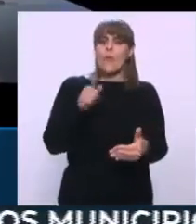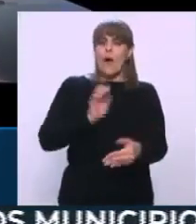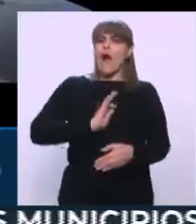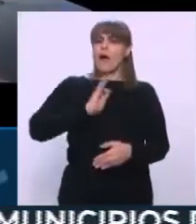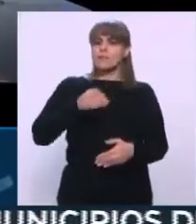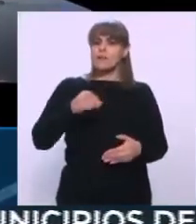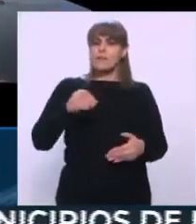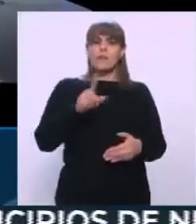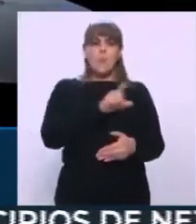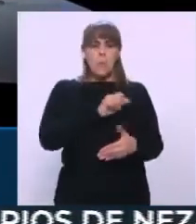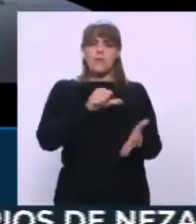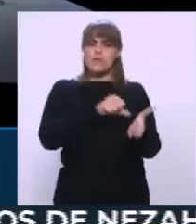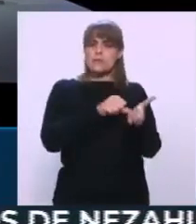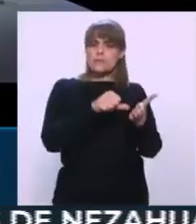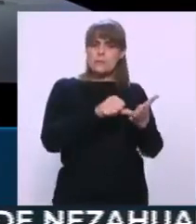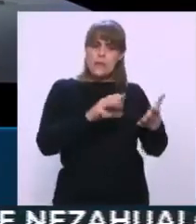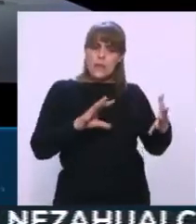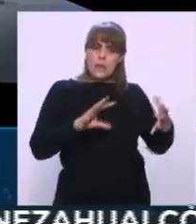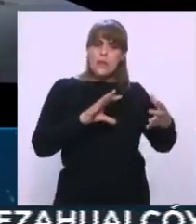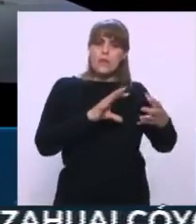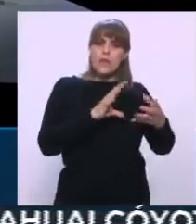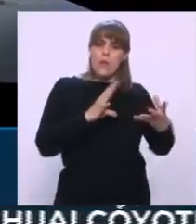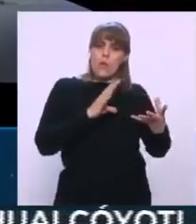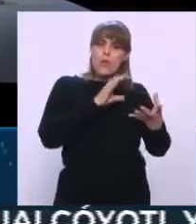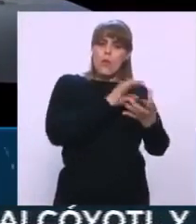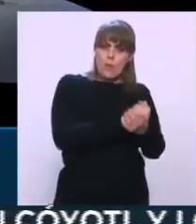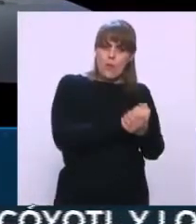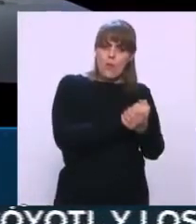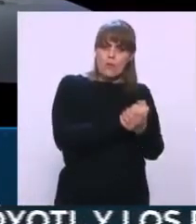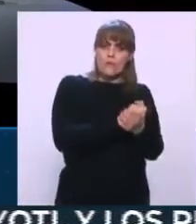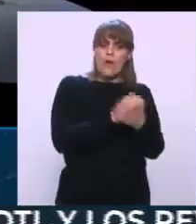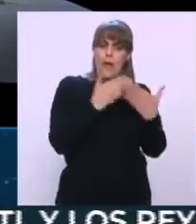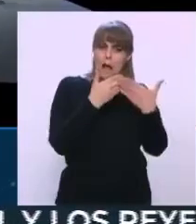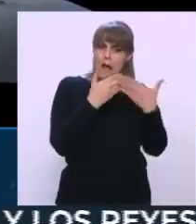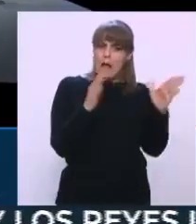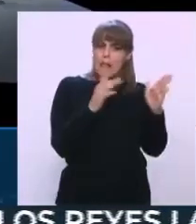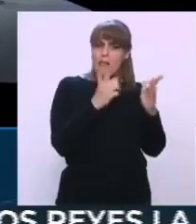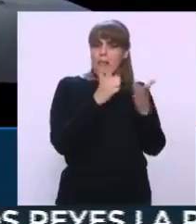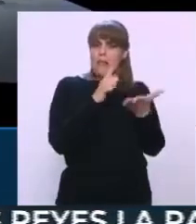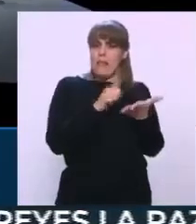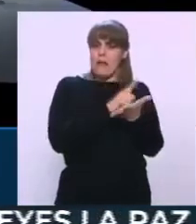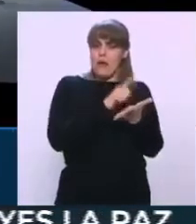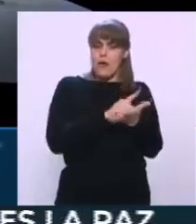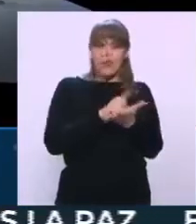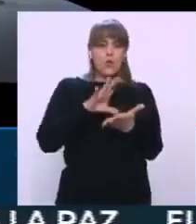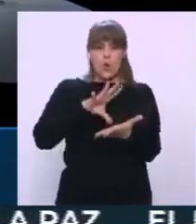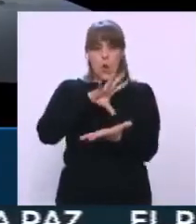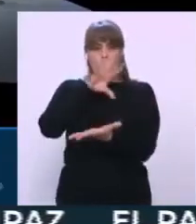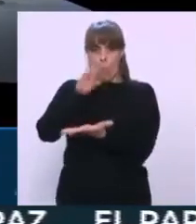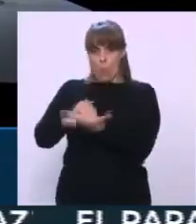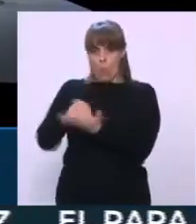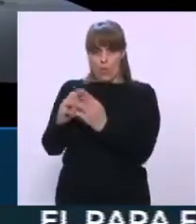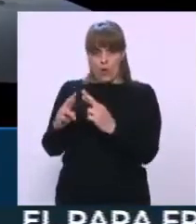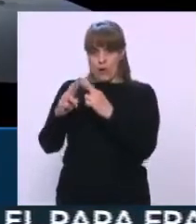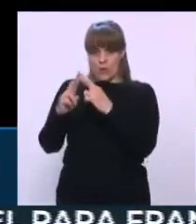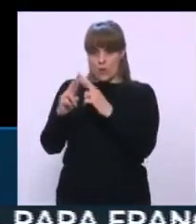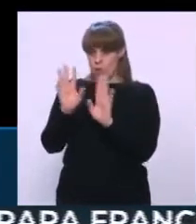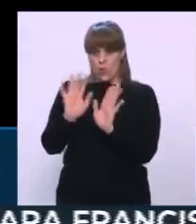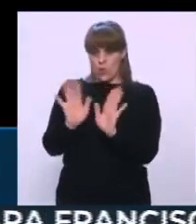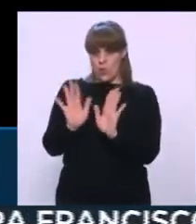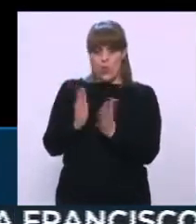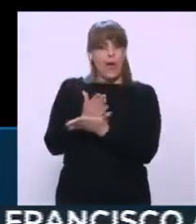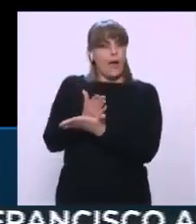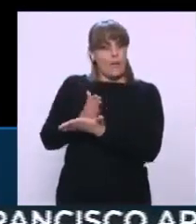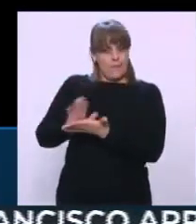civiles, por esta figura legal abierta. Ojo, no por el matrimonio religioso entre homosexuales, ahí